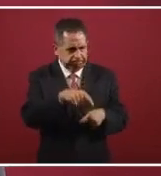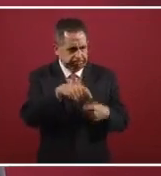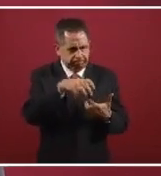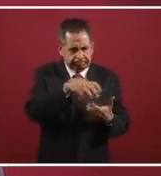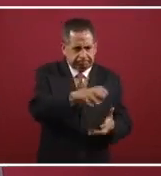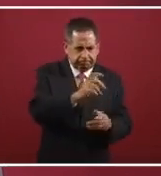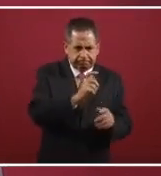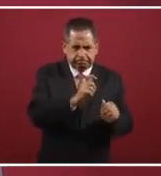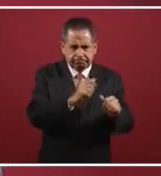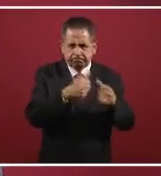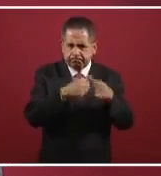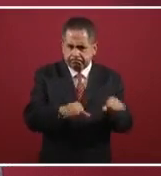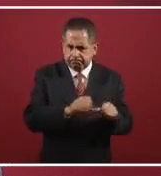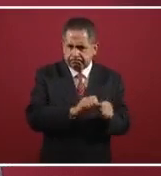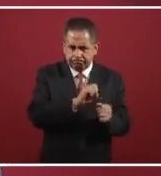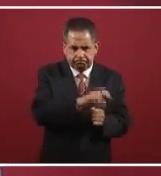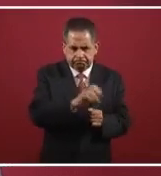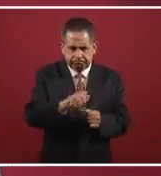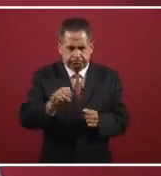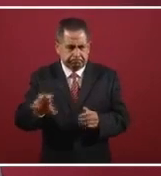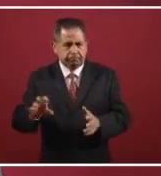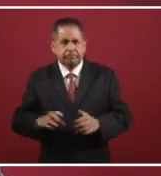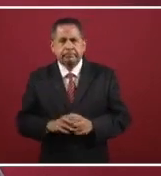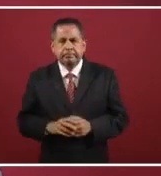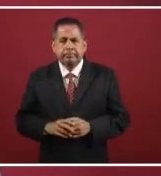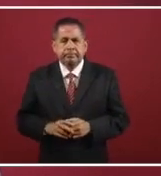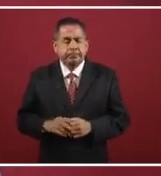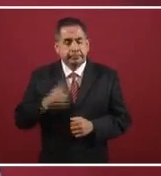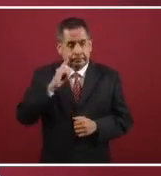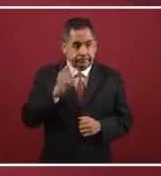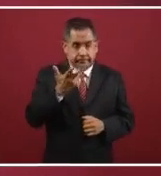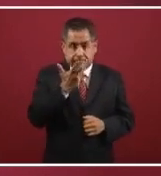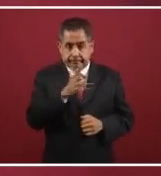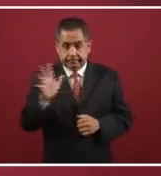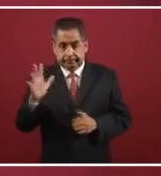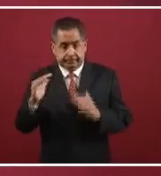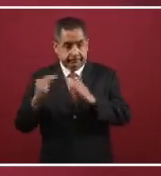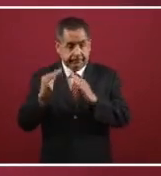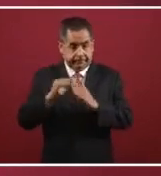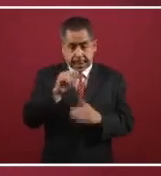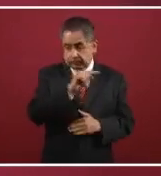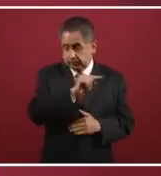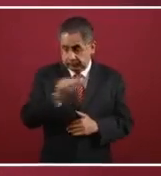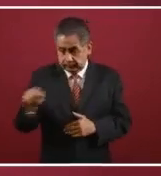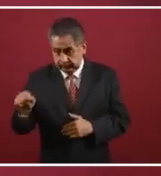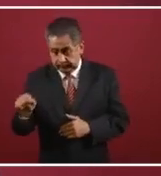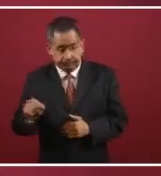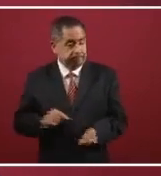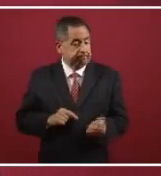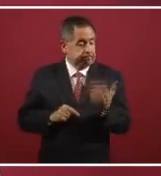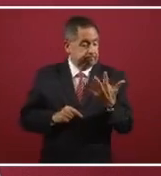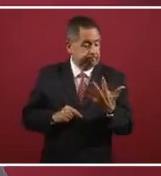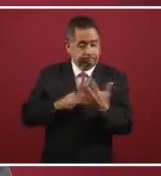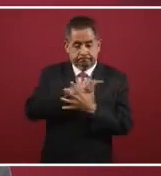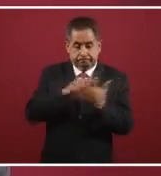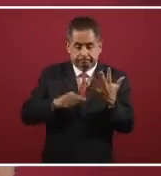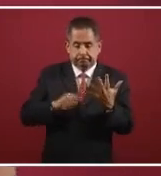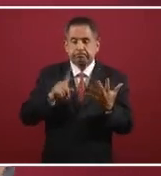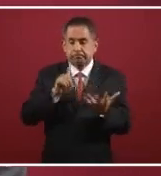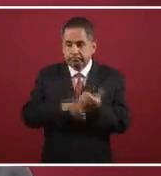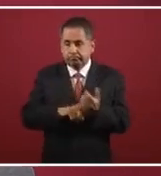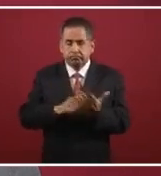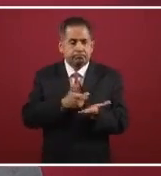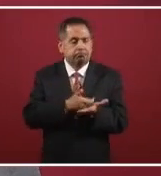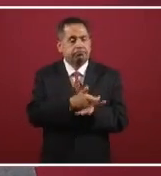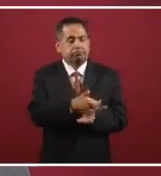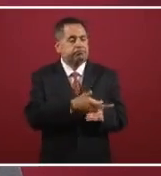significa que de cada 10 hogares, en 5 hay cuando menos un